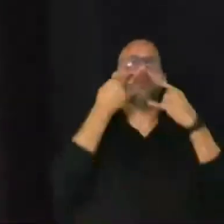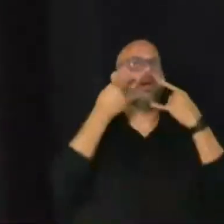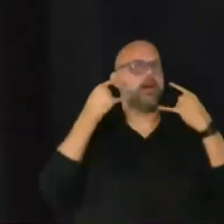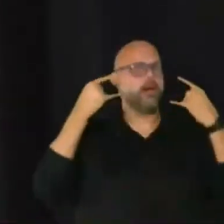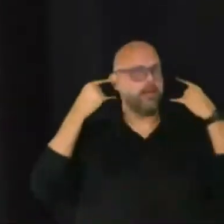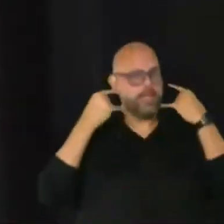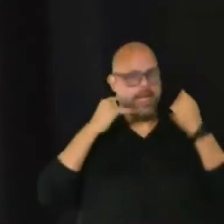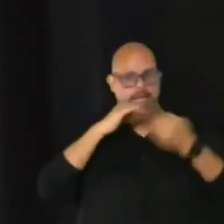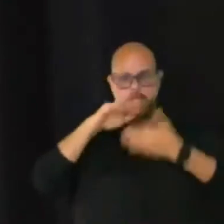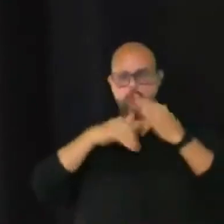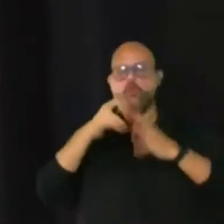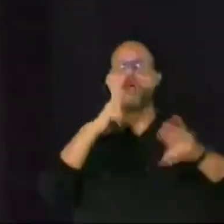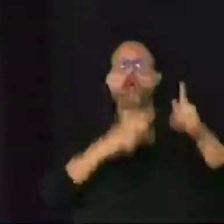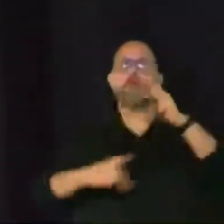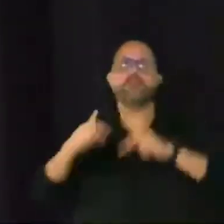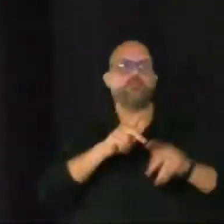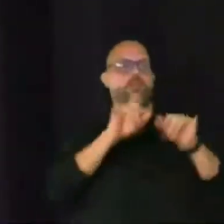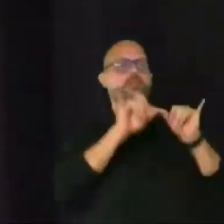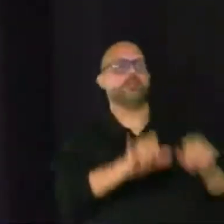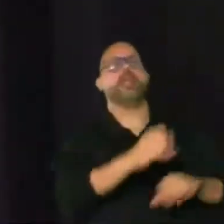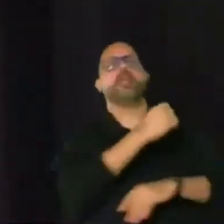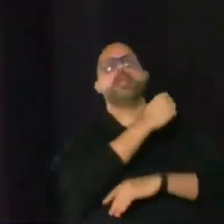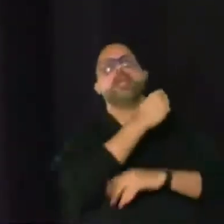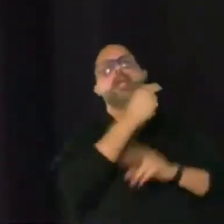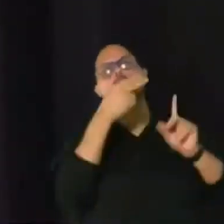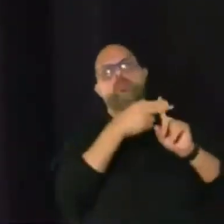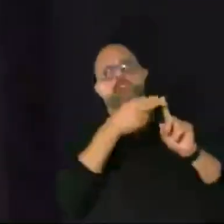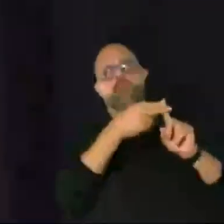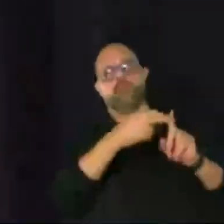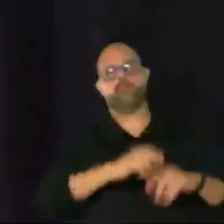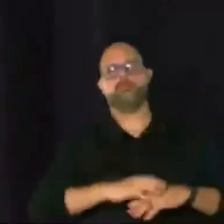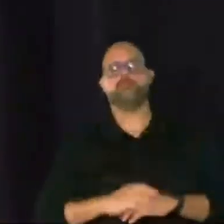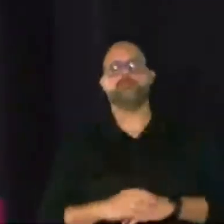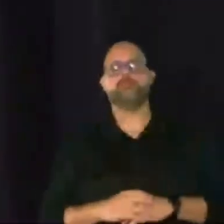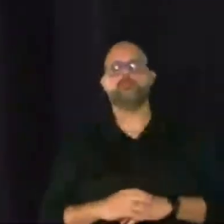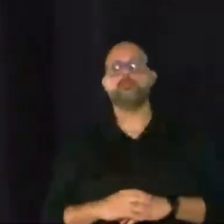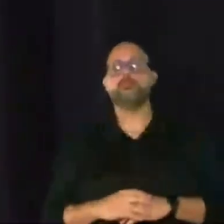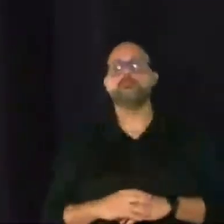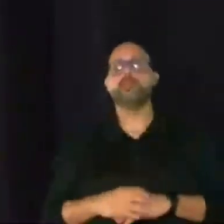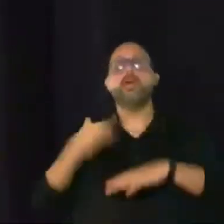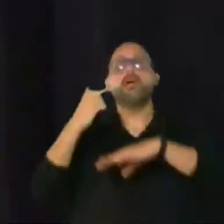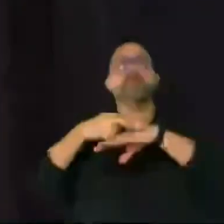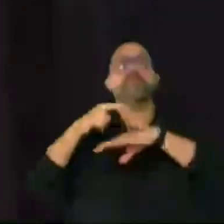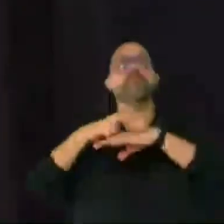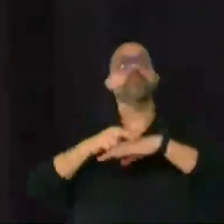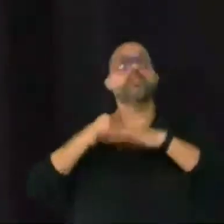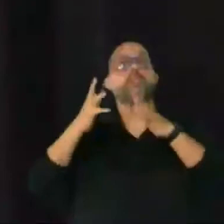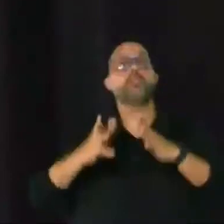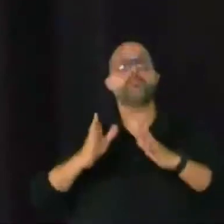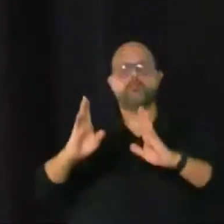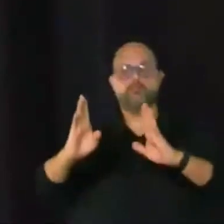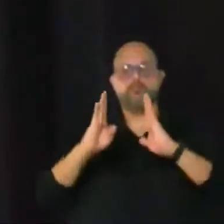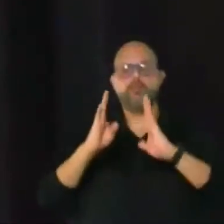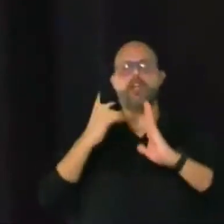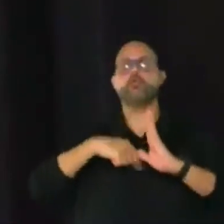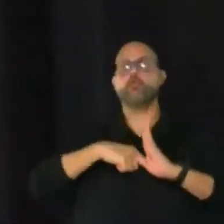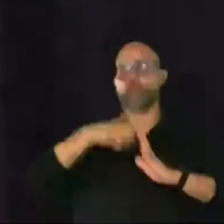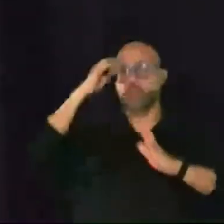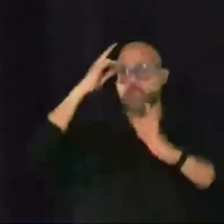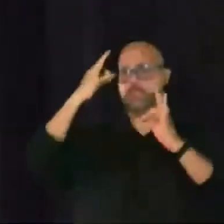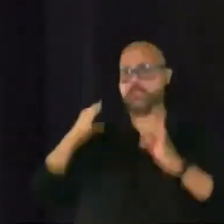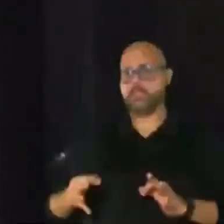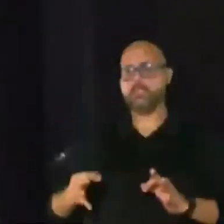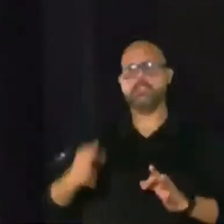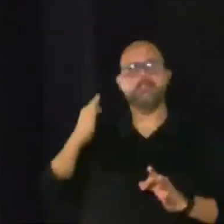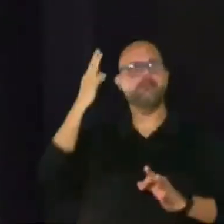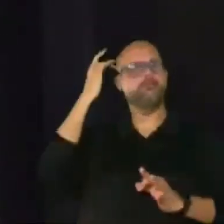sus huéspedes. Amigo puertorriqueño que me escucha, hemos tomado unas determinaciones en beneficio de la